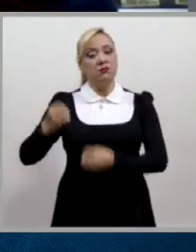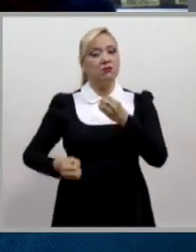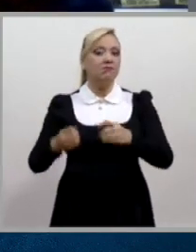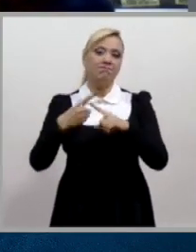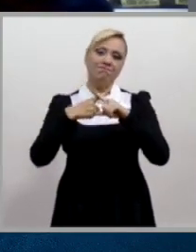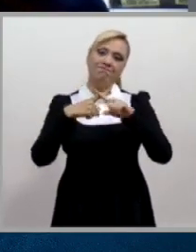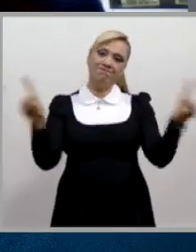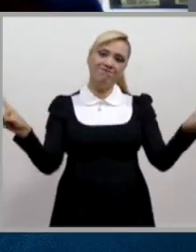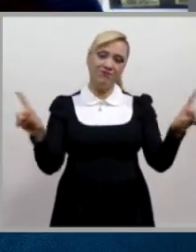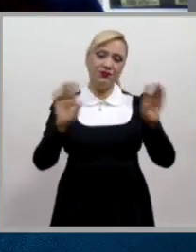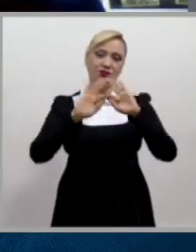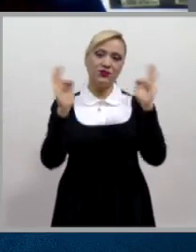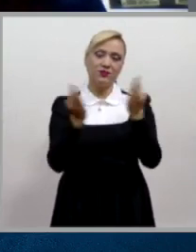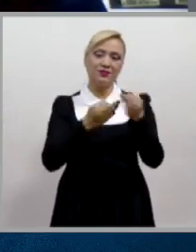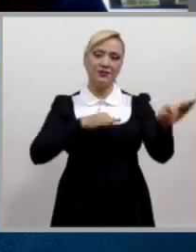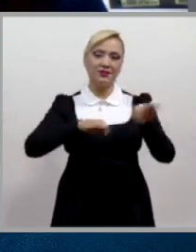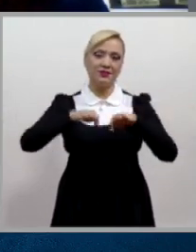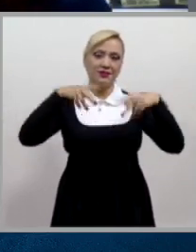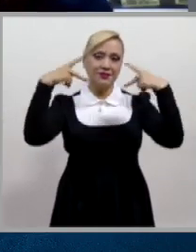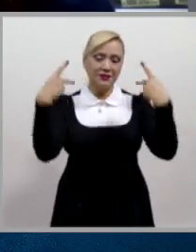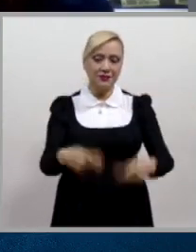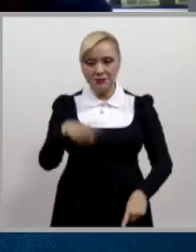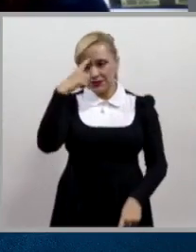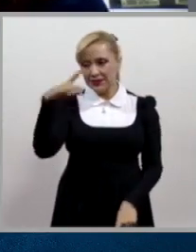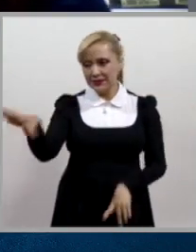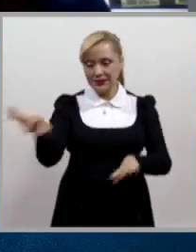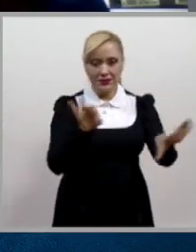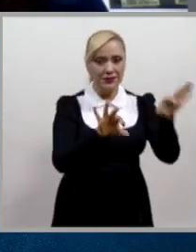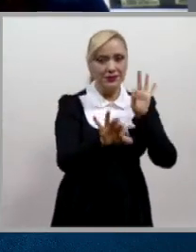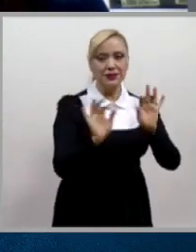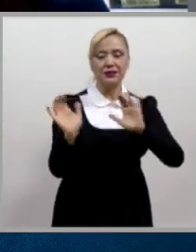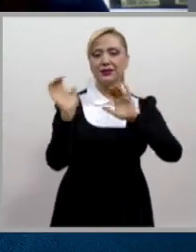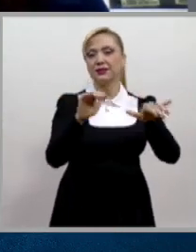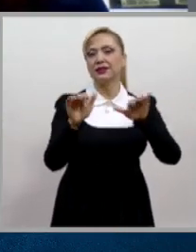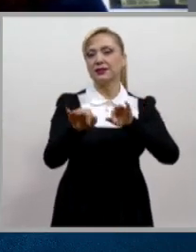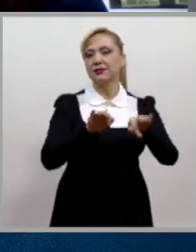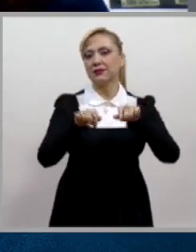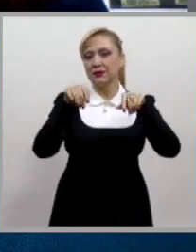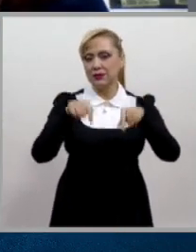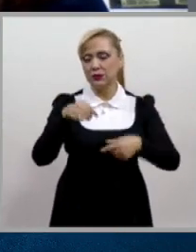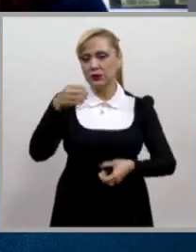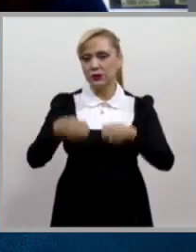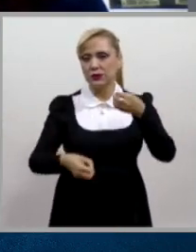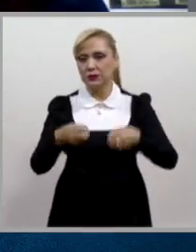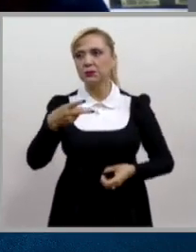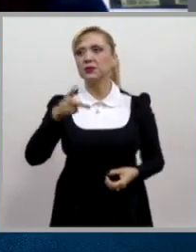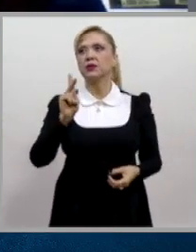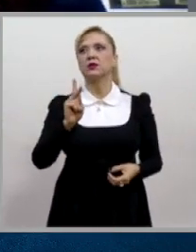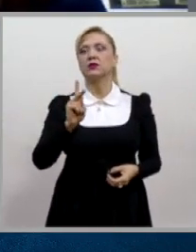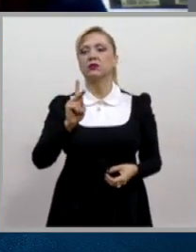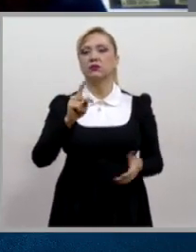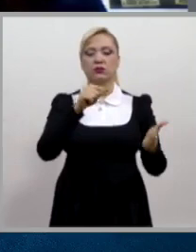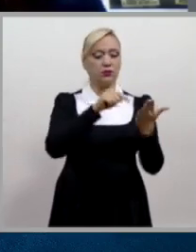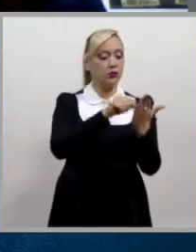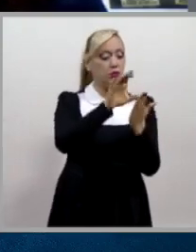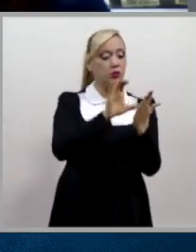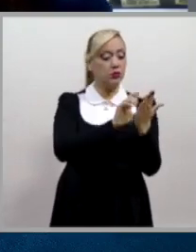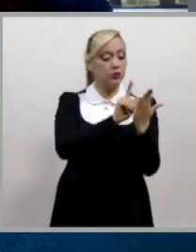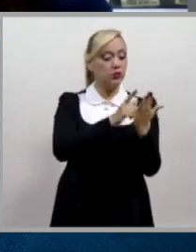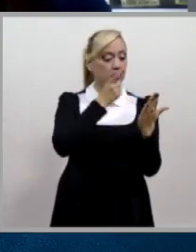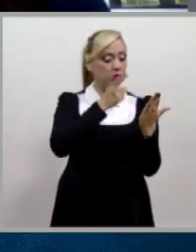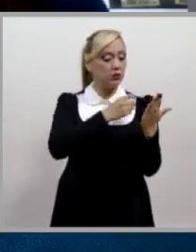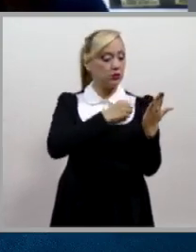tipo de consideraciones al momento de seleccionar al personal judicial. Sin embargo, más allá de una obligación constitucional o no de